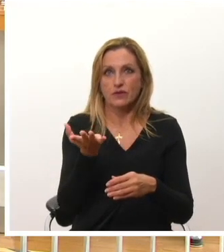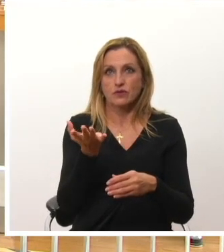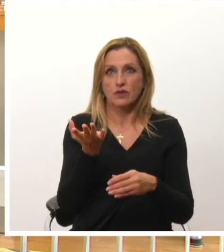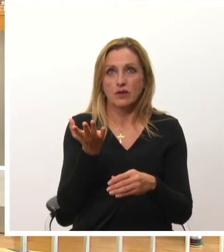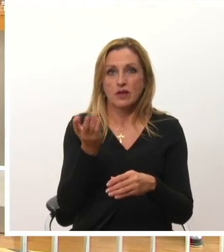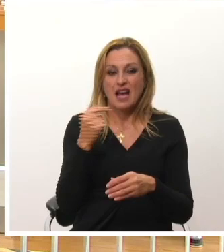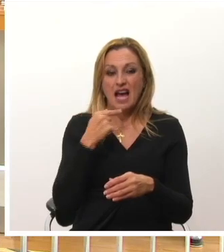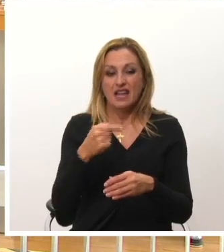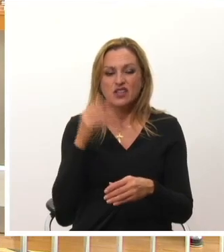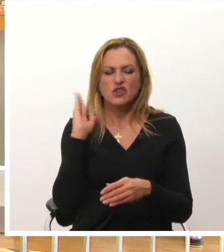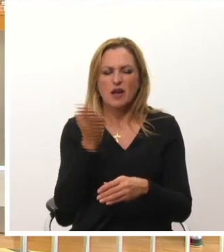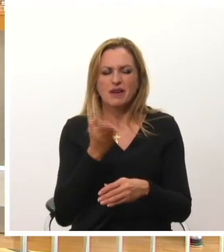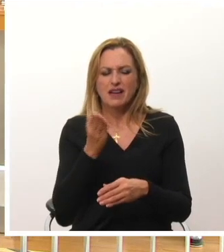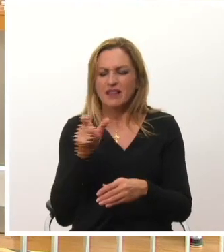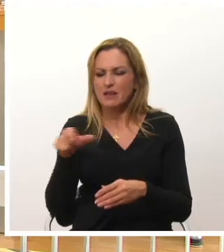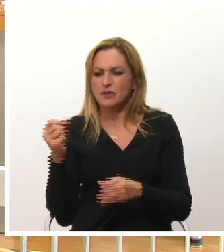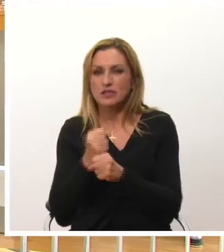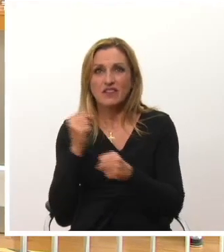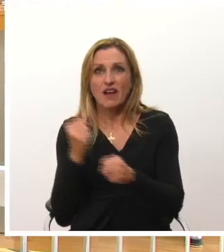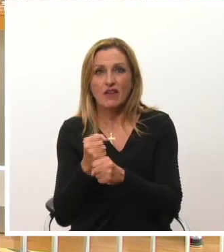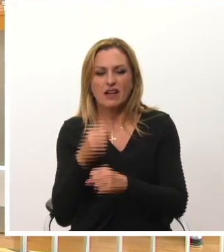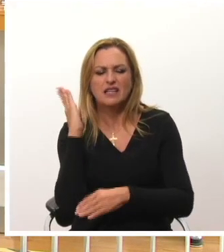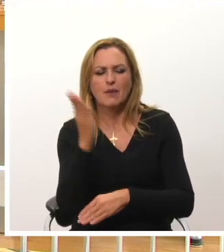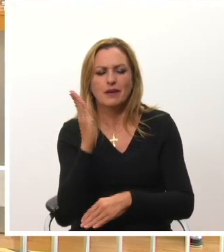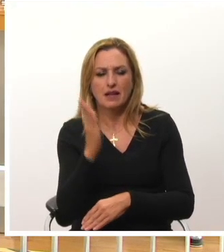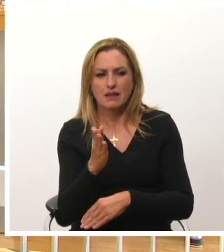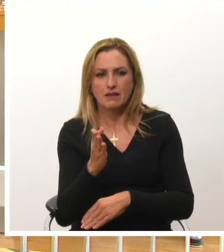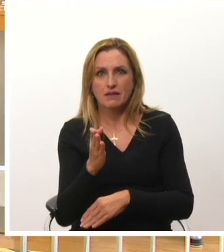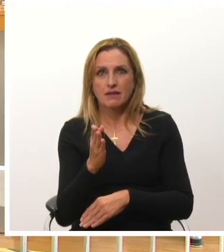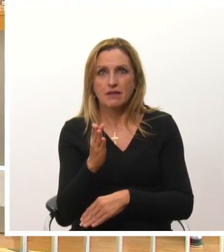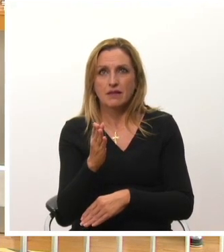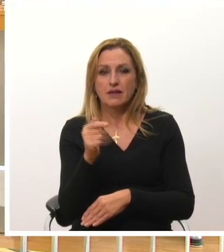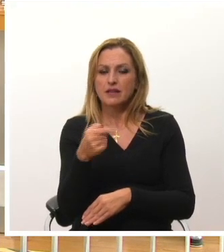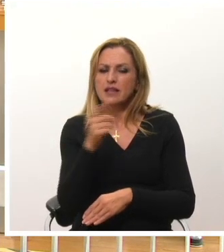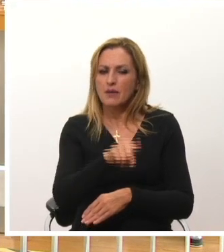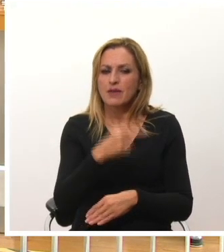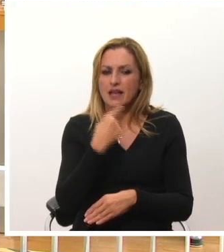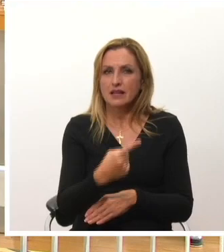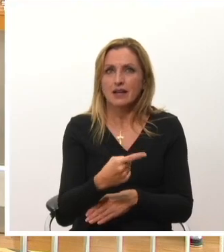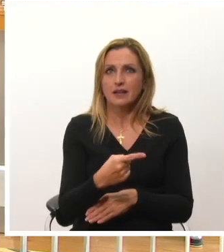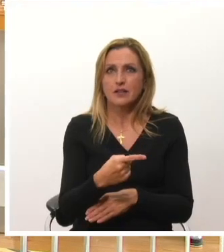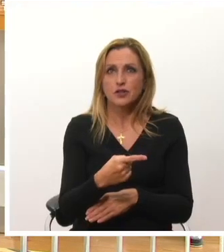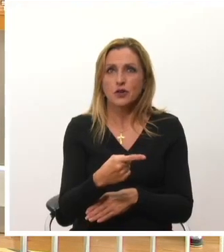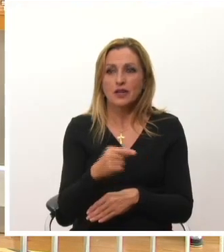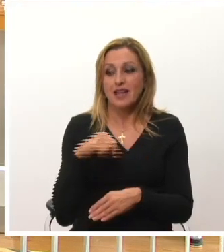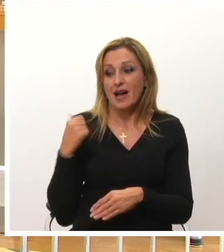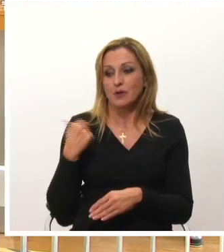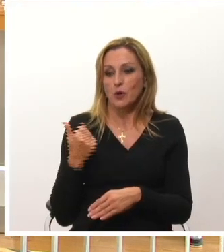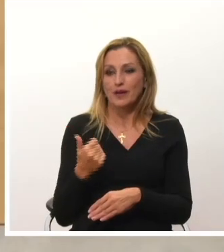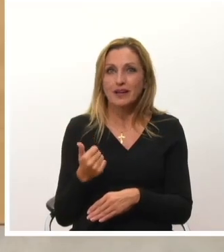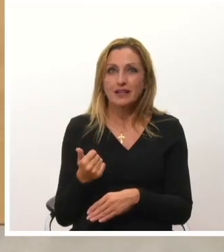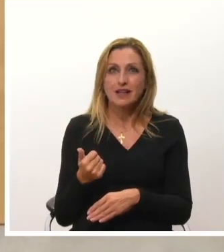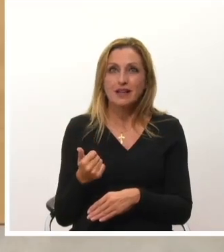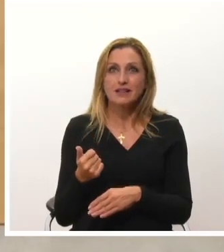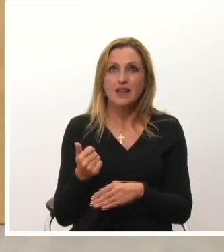dicho que se amenaza a los trabajadores que se amenaza a los trabajadores y ha dicho también ha dejado caer también que se aprovecha del escaso